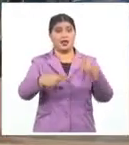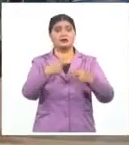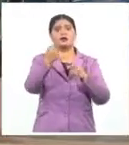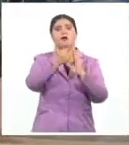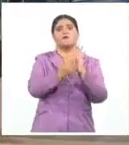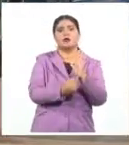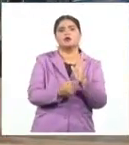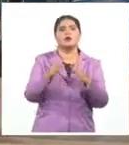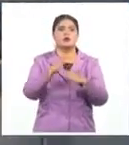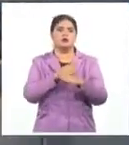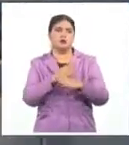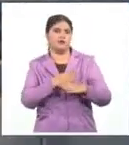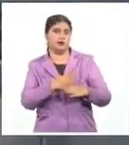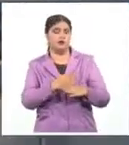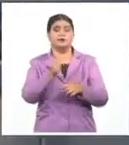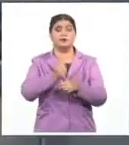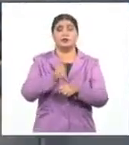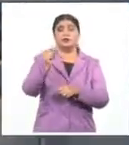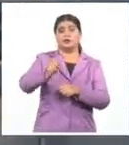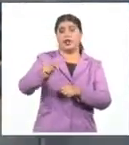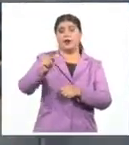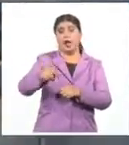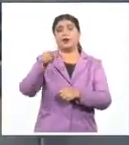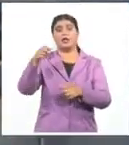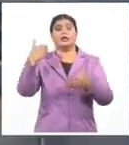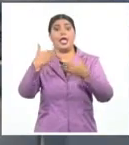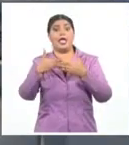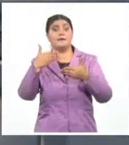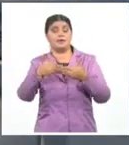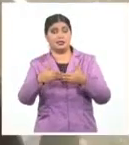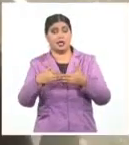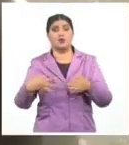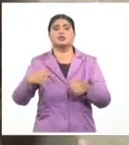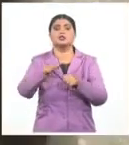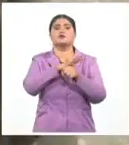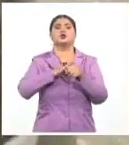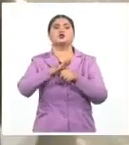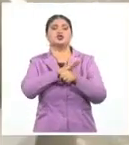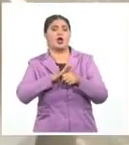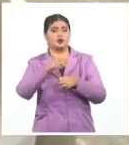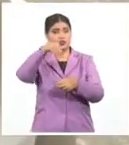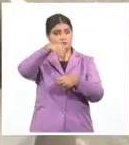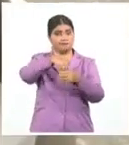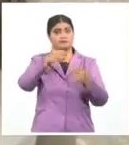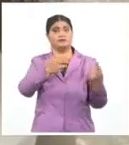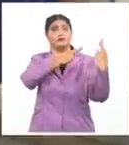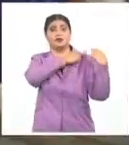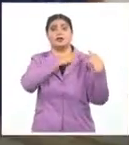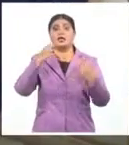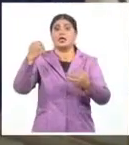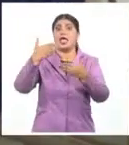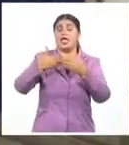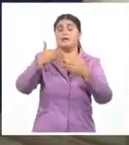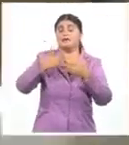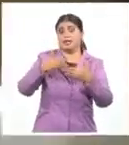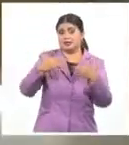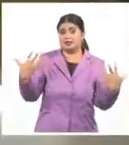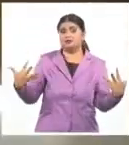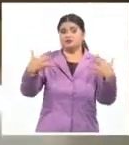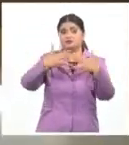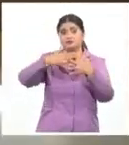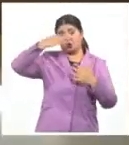Los trabajadores de la fábrica de muebles sanitarios de San José de las Lajas, perteneciente a la empresa mixta cubano-vietnamita Sanbin